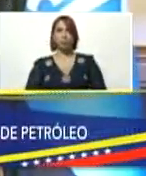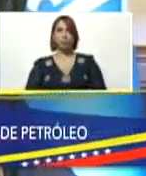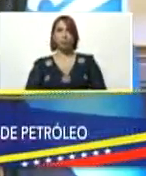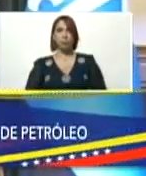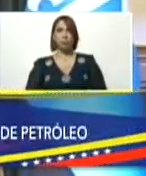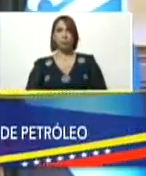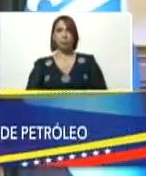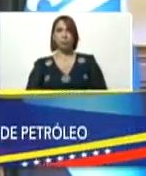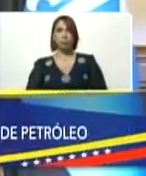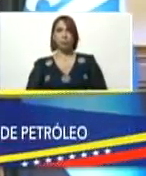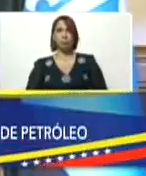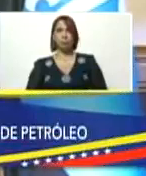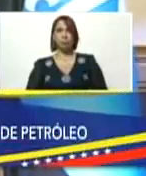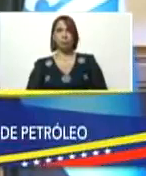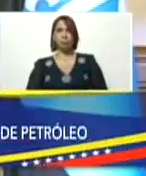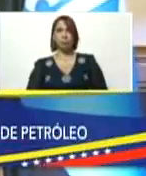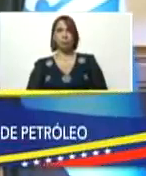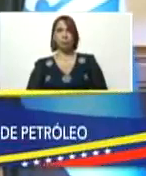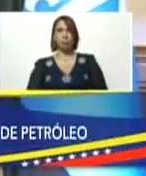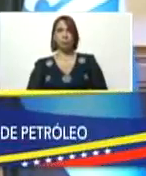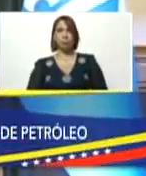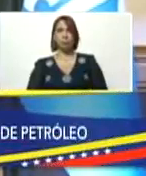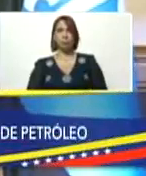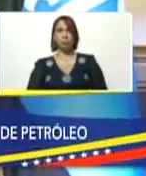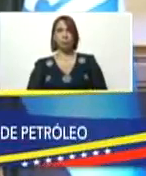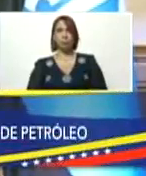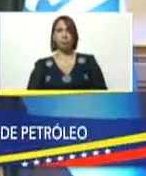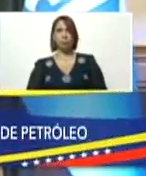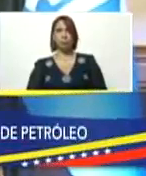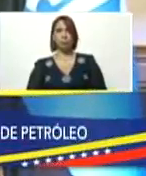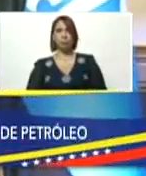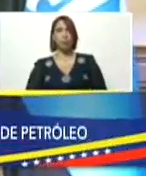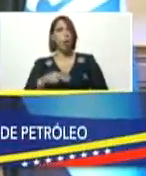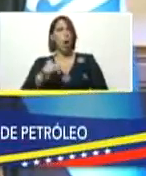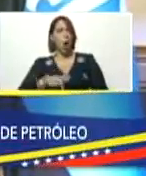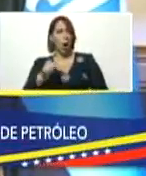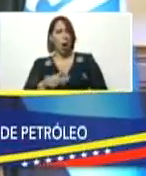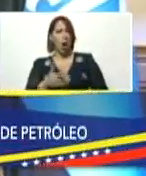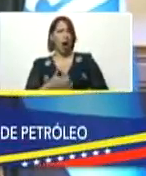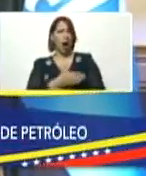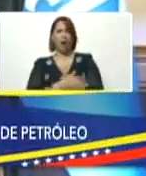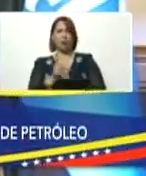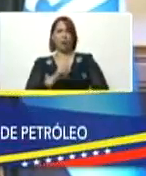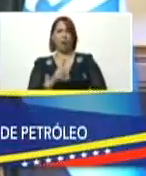Hoy es muy temprano para anunciar pronósticos.